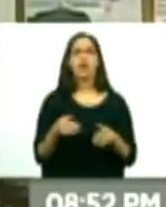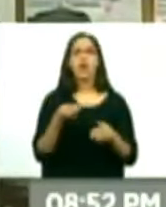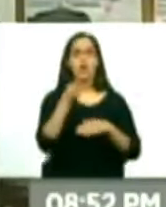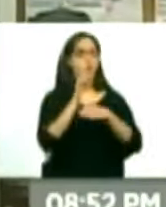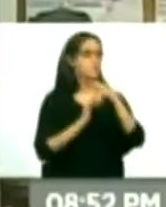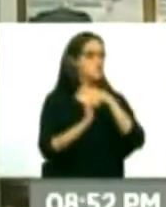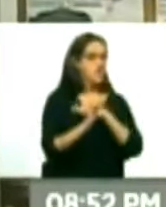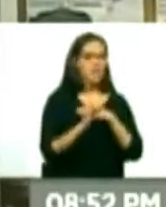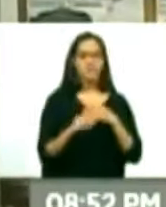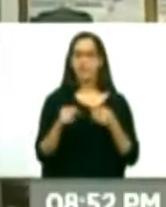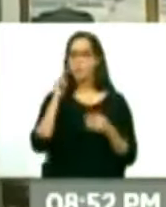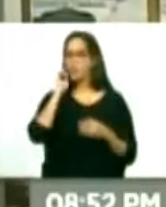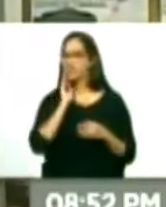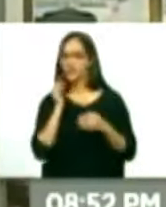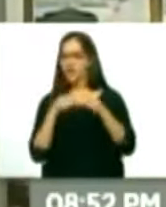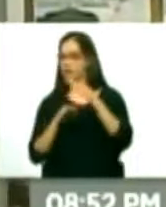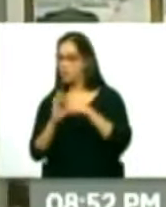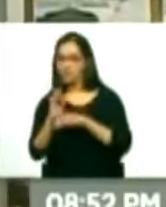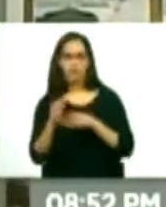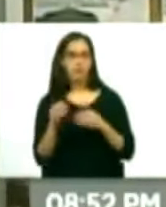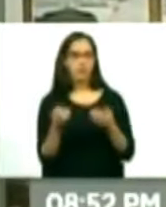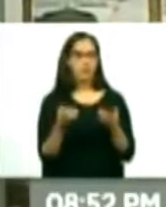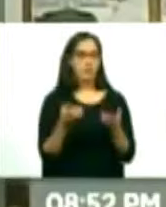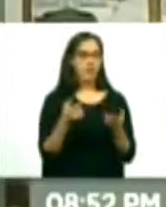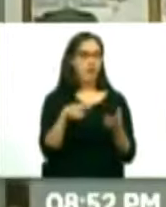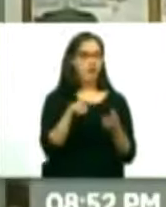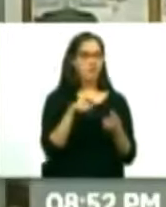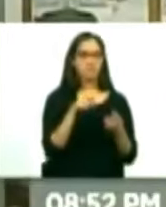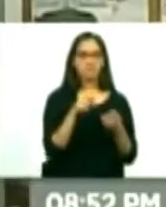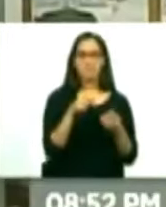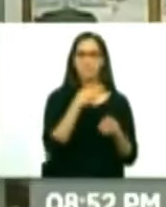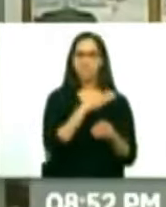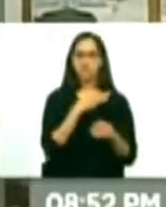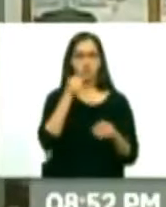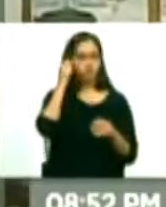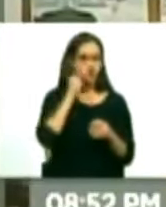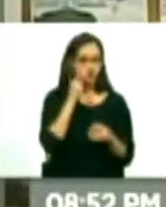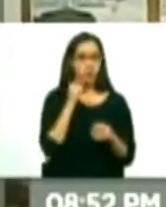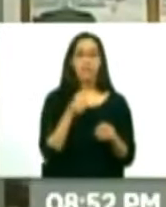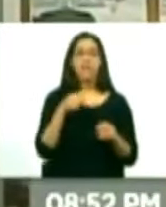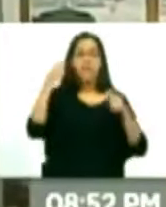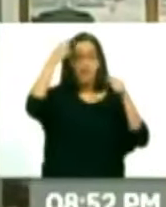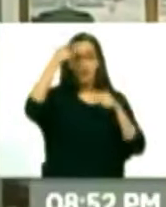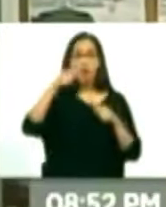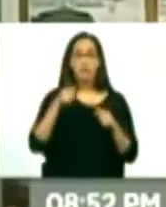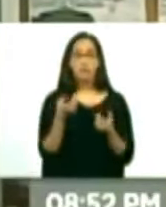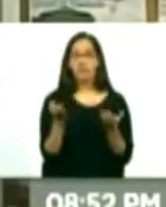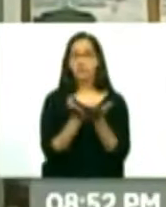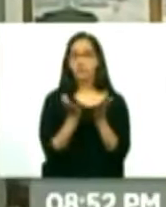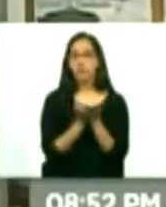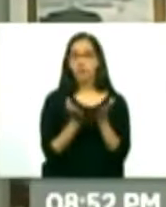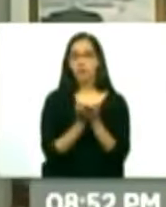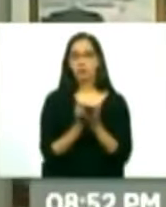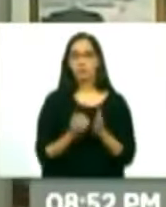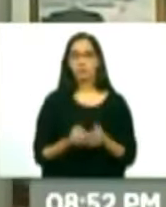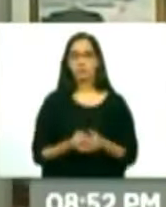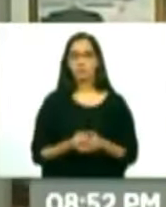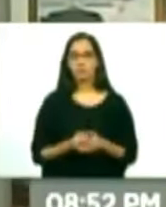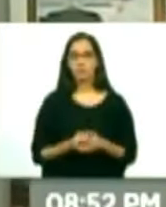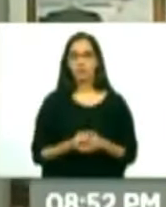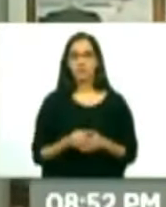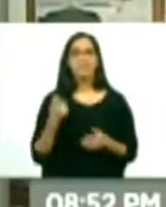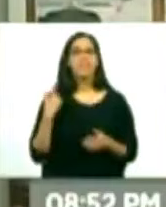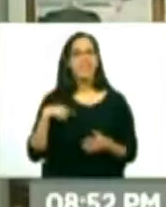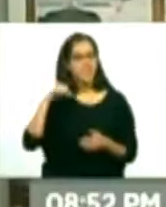lados, y Bolivariana por todos lados, hay Misión Sucre, el pueblo educándose, por cierto. Tengo un